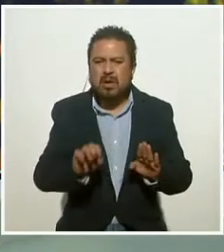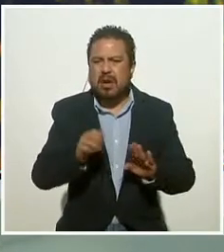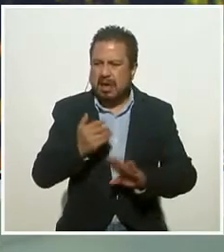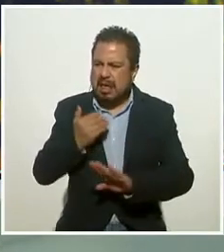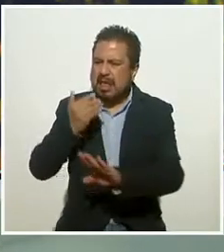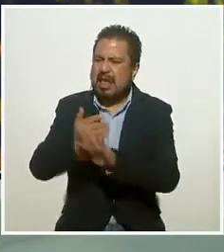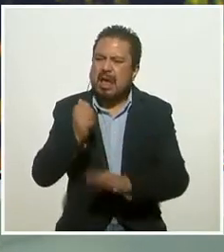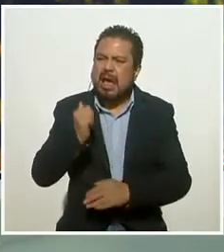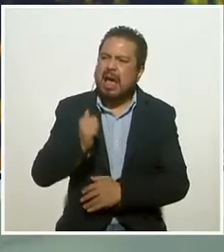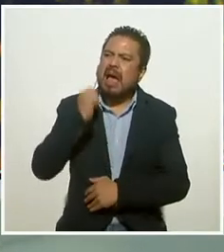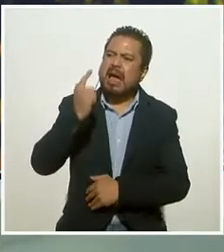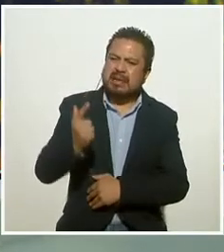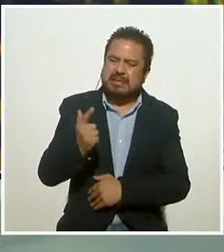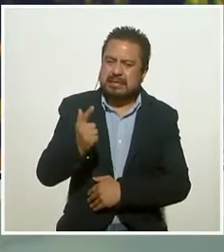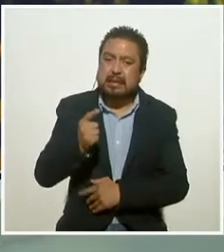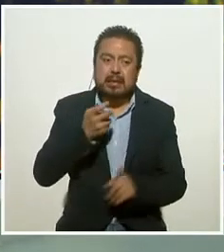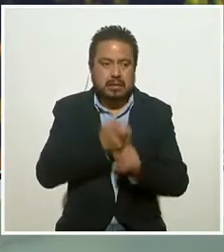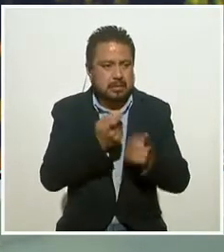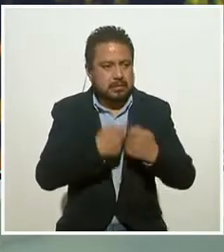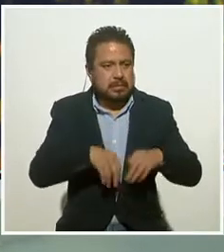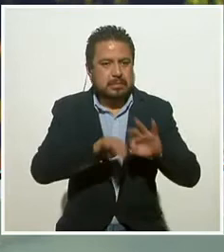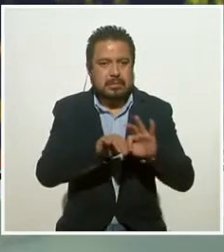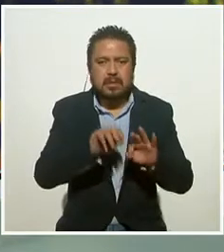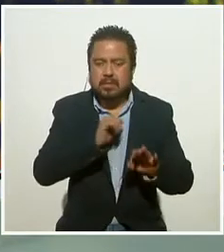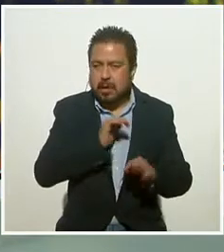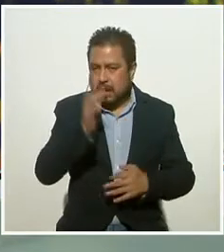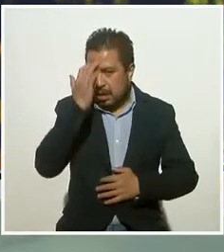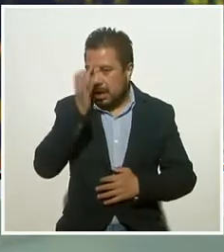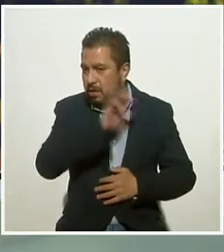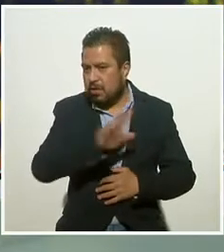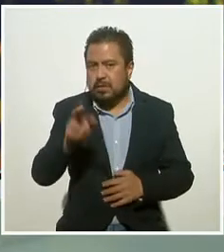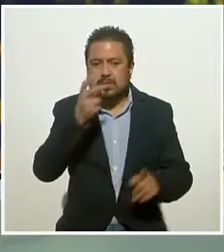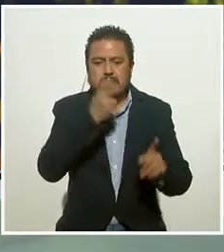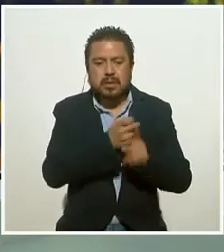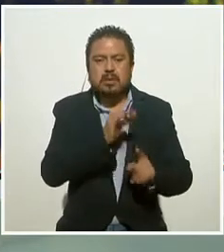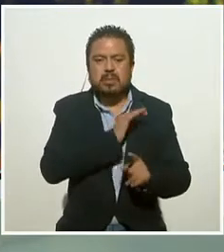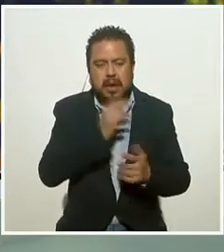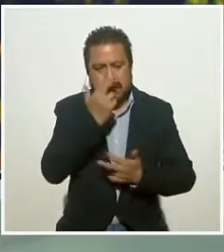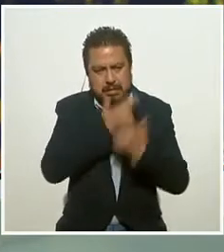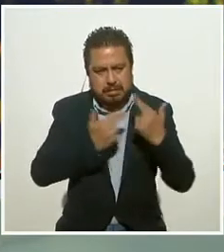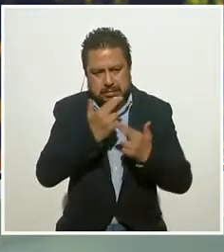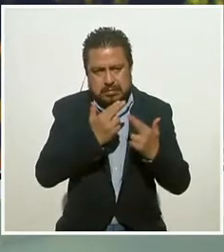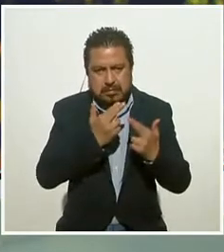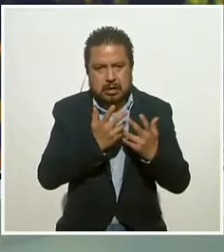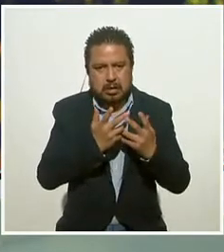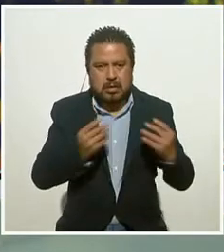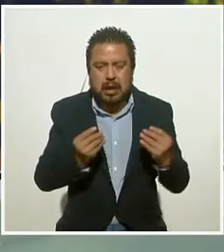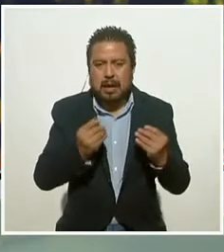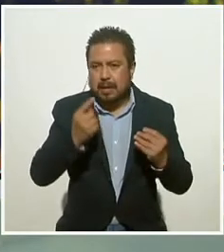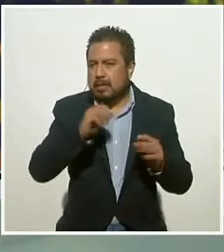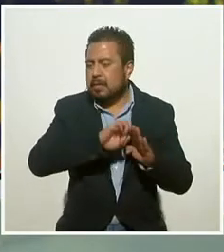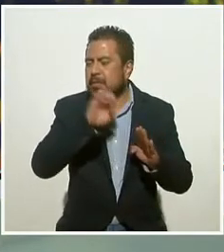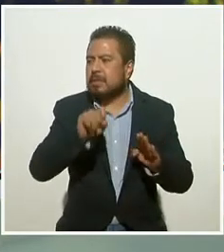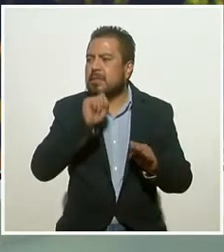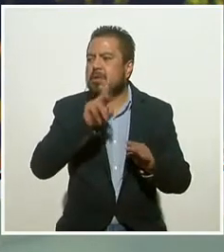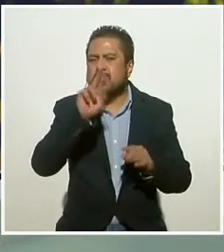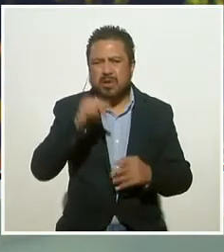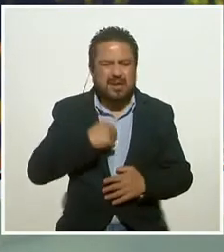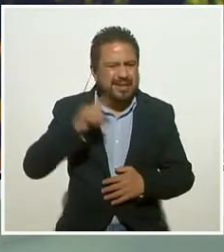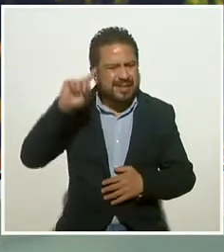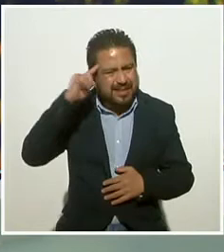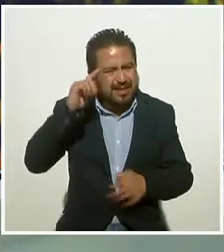alguien, entonces ahí es muy importante poder reconocer eso y poder regularlo. Y que también, por ejemplo, no me enoje por